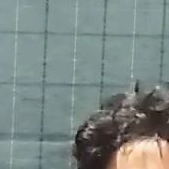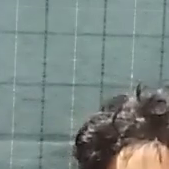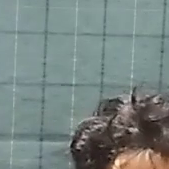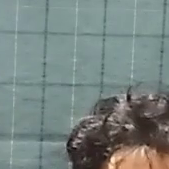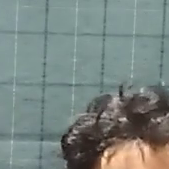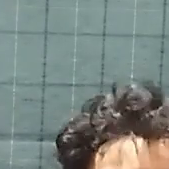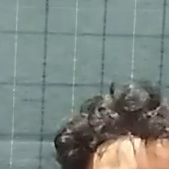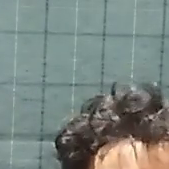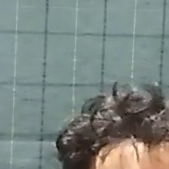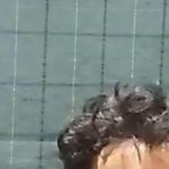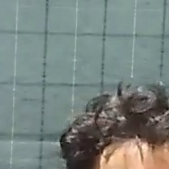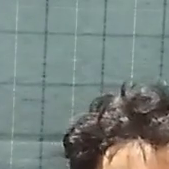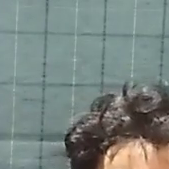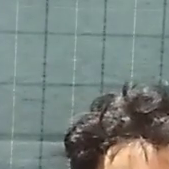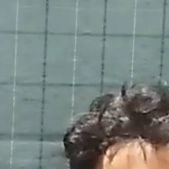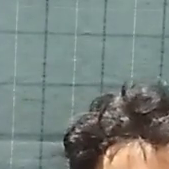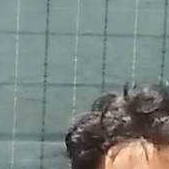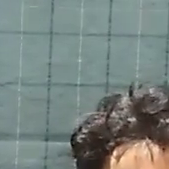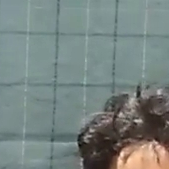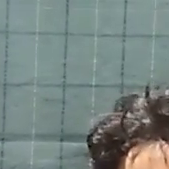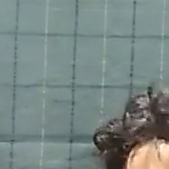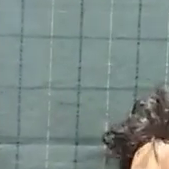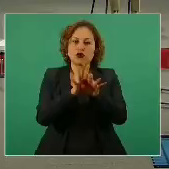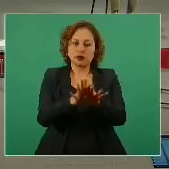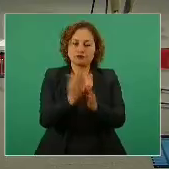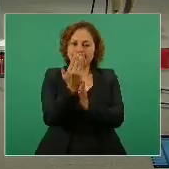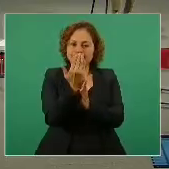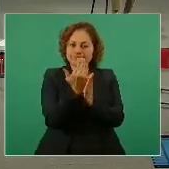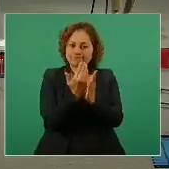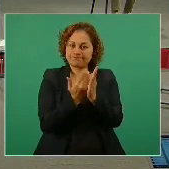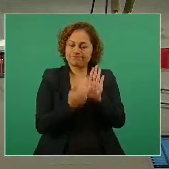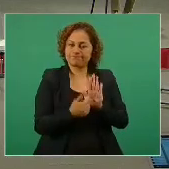el derecho. Pues bueno amigos, acompáñenos a ver este video.